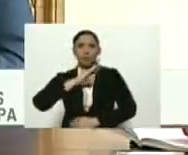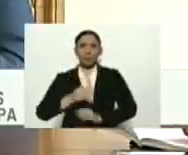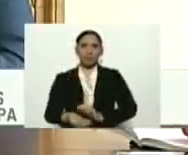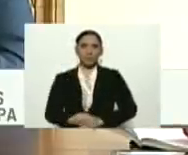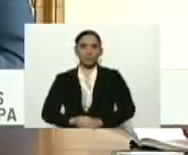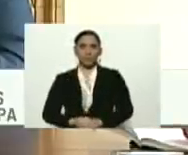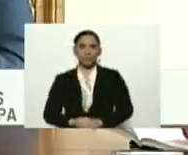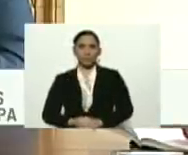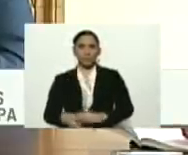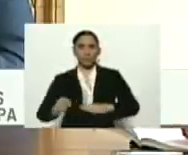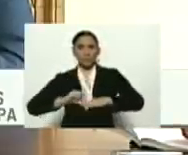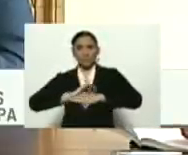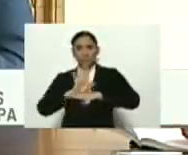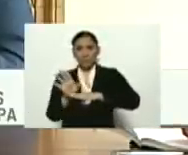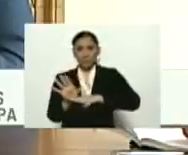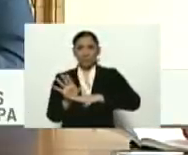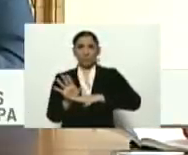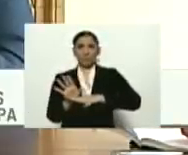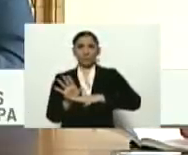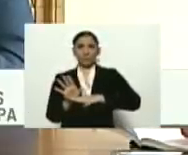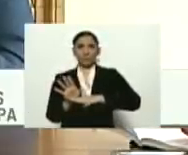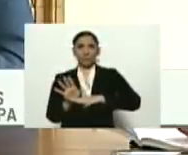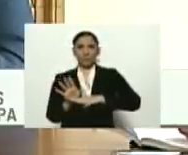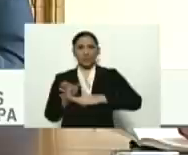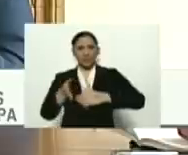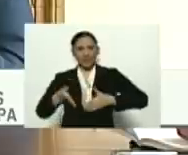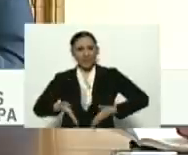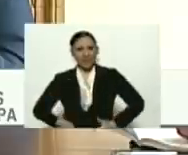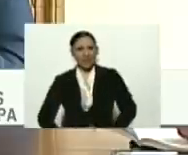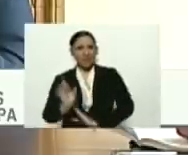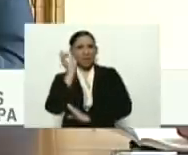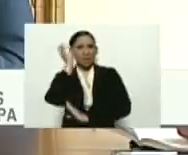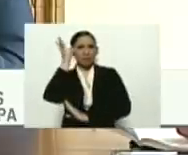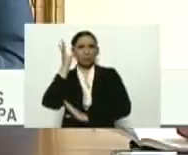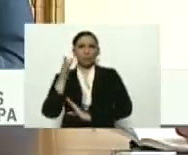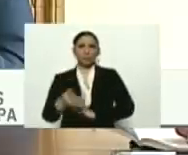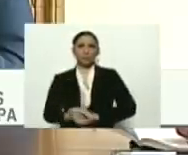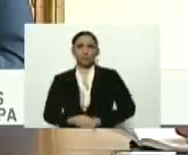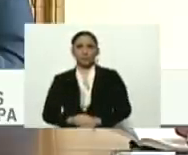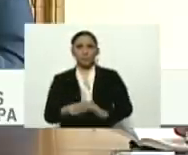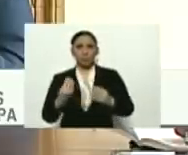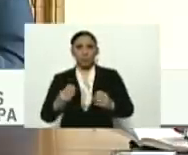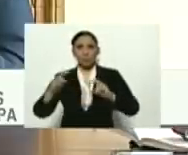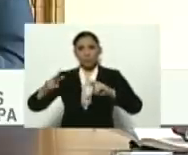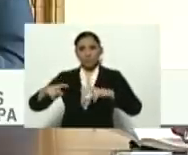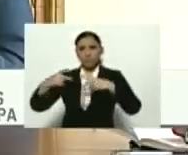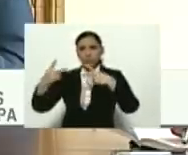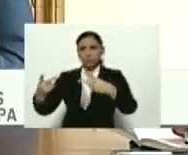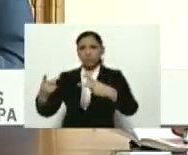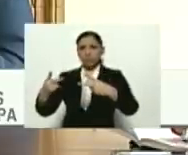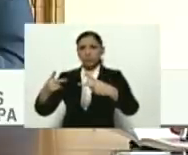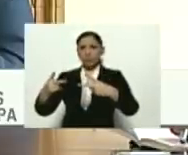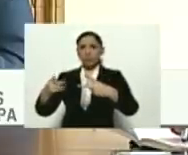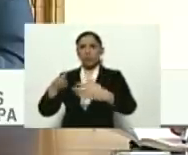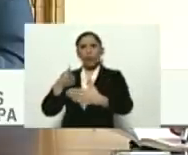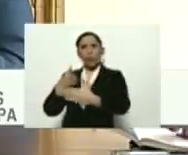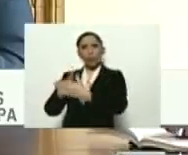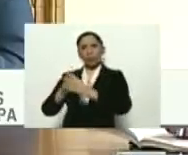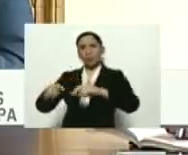La Alianza Bolivariana para los Pueblos de Nuestroamérica nació como una alternativa al neoliberalismo.